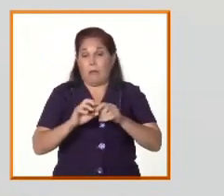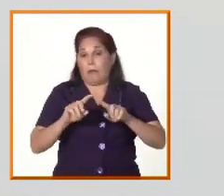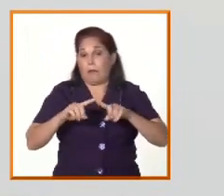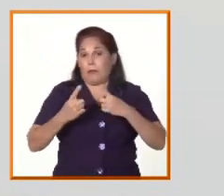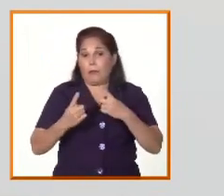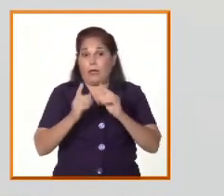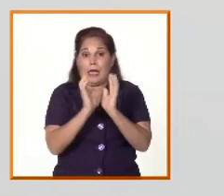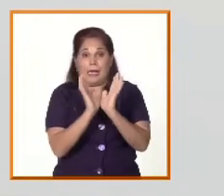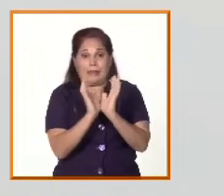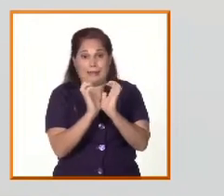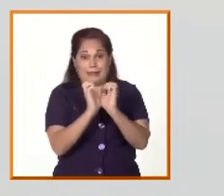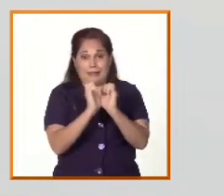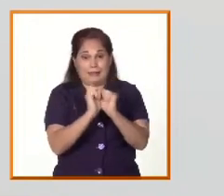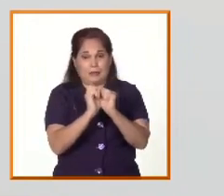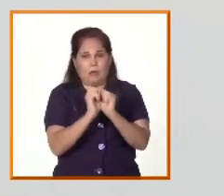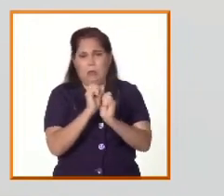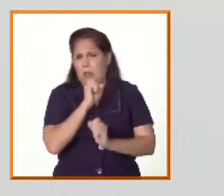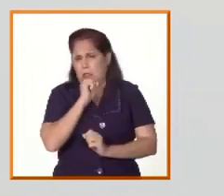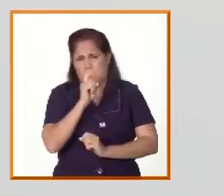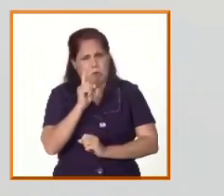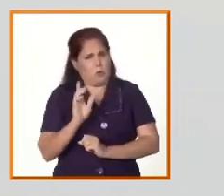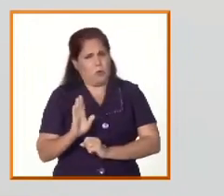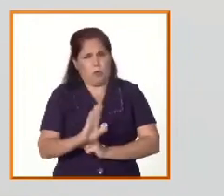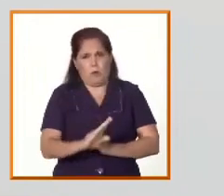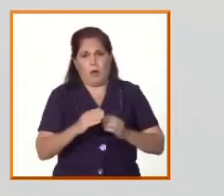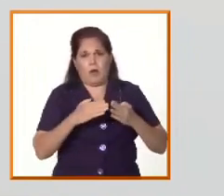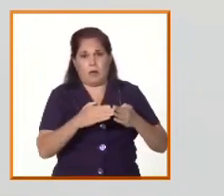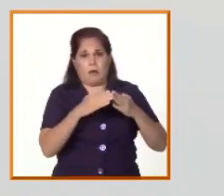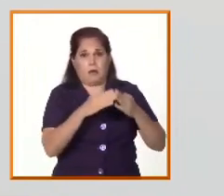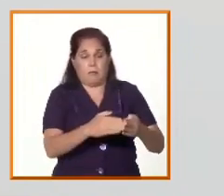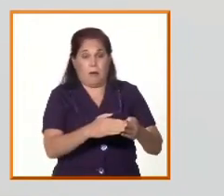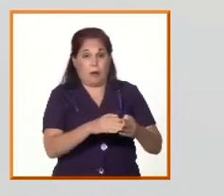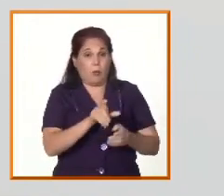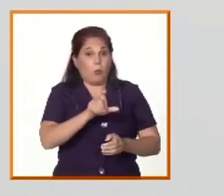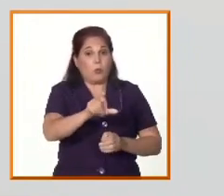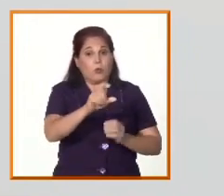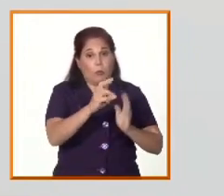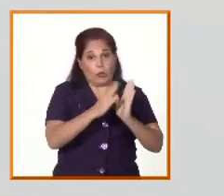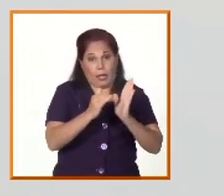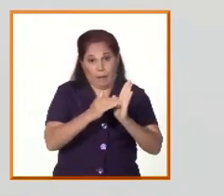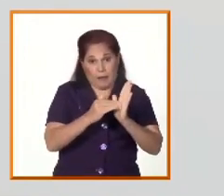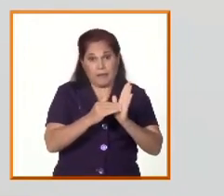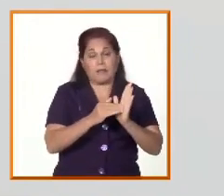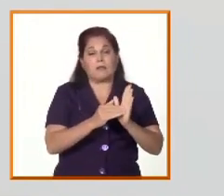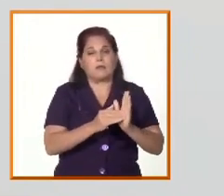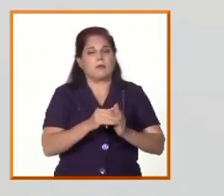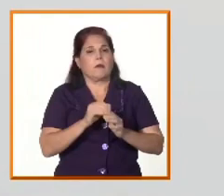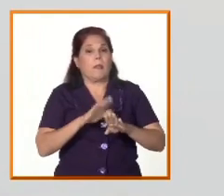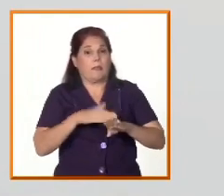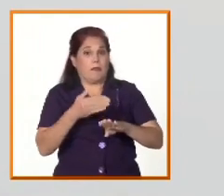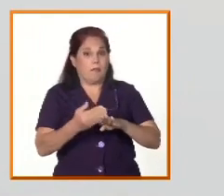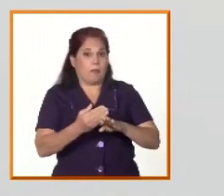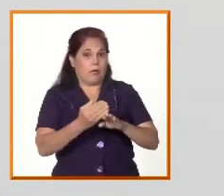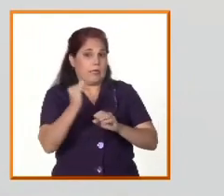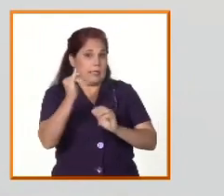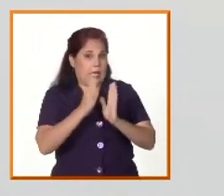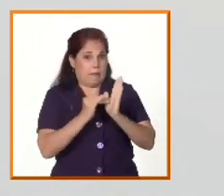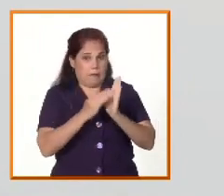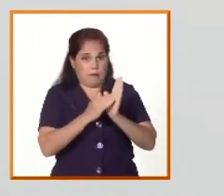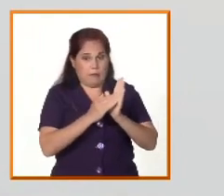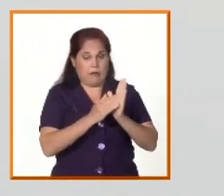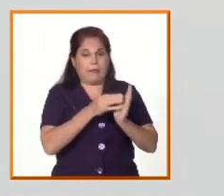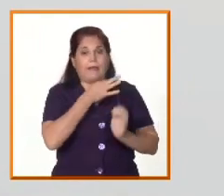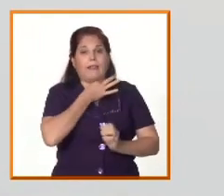del Trío esto en el último trimestre en el último en los primeros seis meses de año se ha